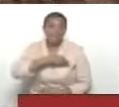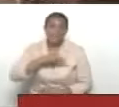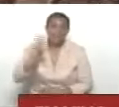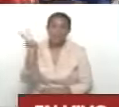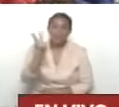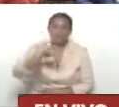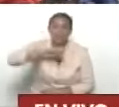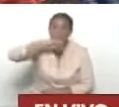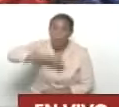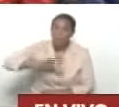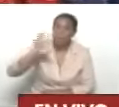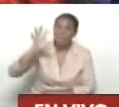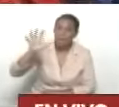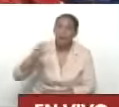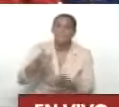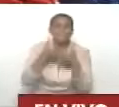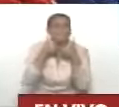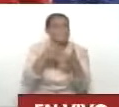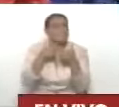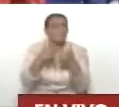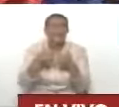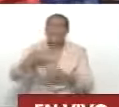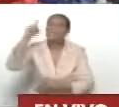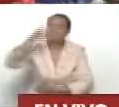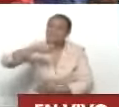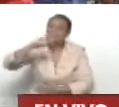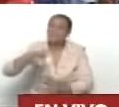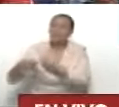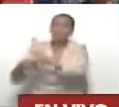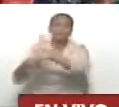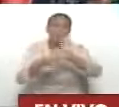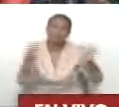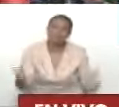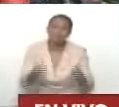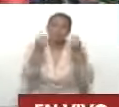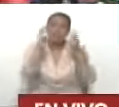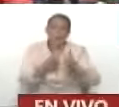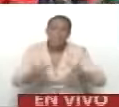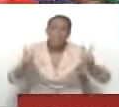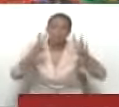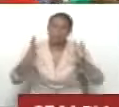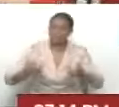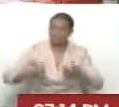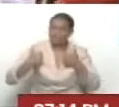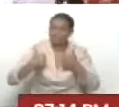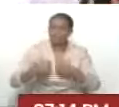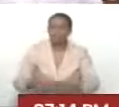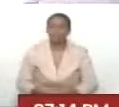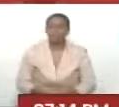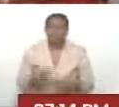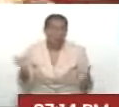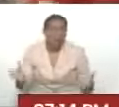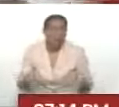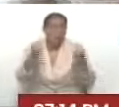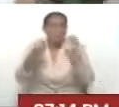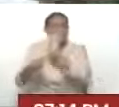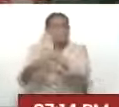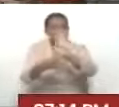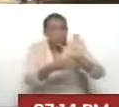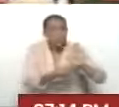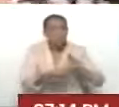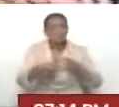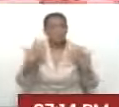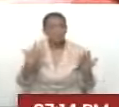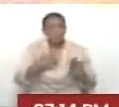Venezuela, mi patria querida, era lo que necesitábamos para recargar las pilas, para refrescarnos